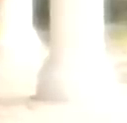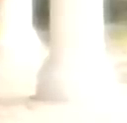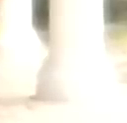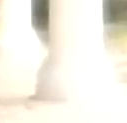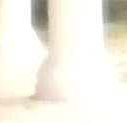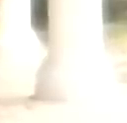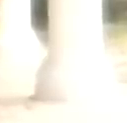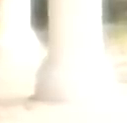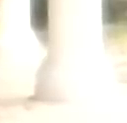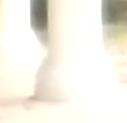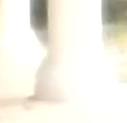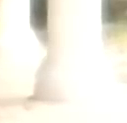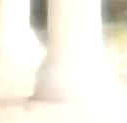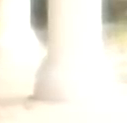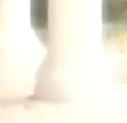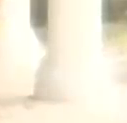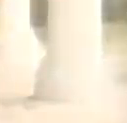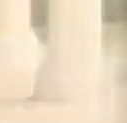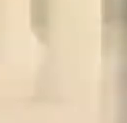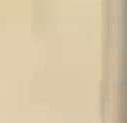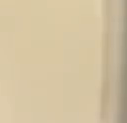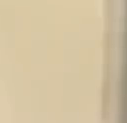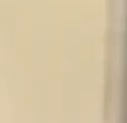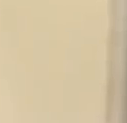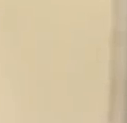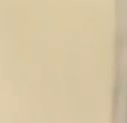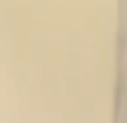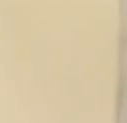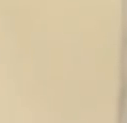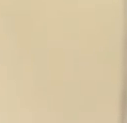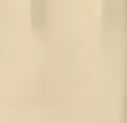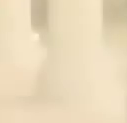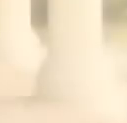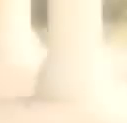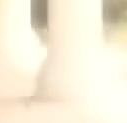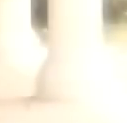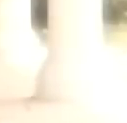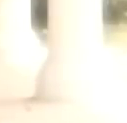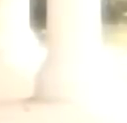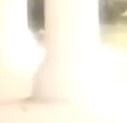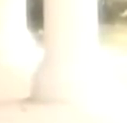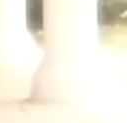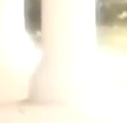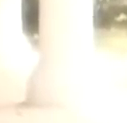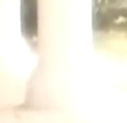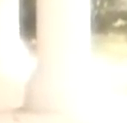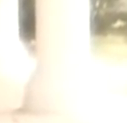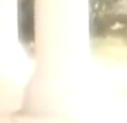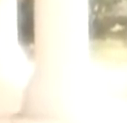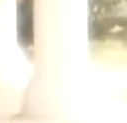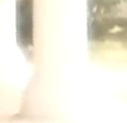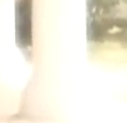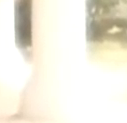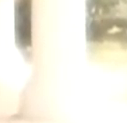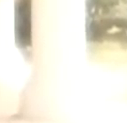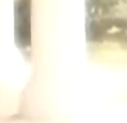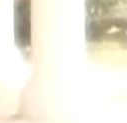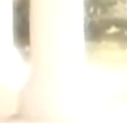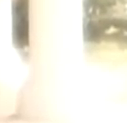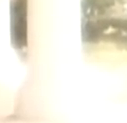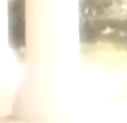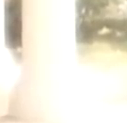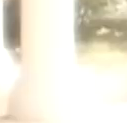Consolidar el proyecto bolivariano. Hugo, vela porque prevalezca sobre todos los pueblos de la América